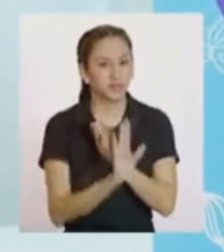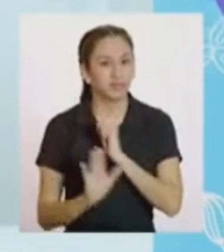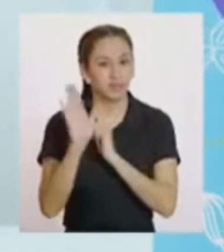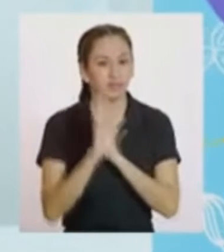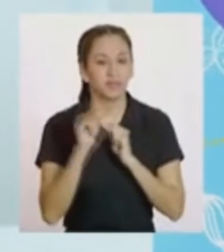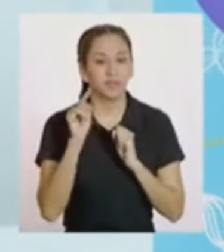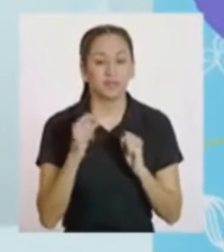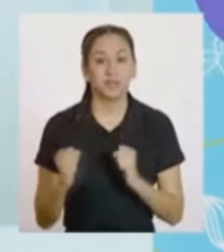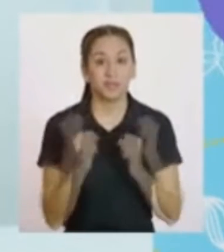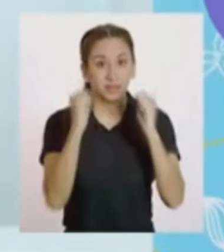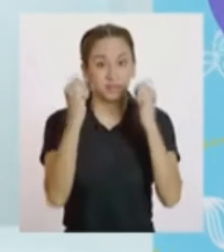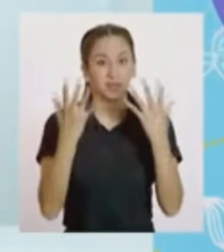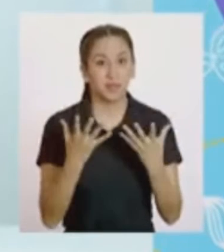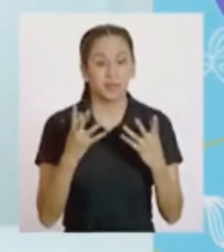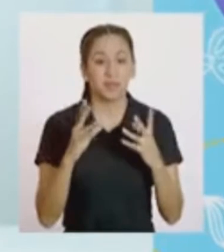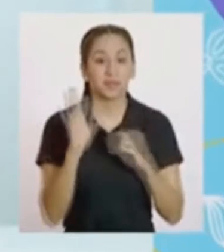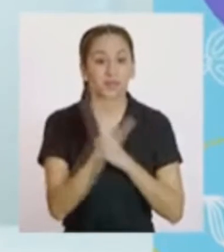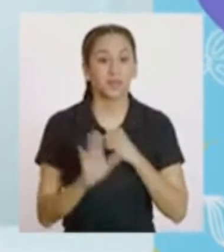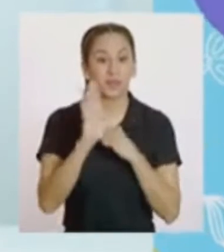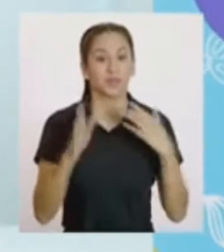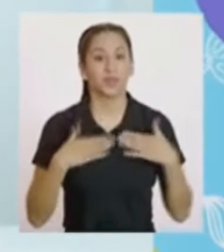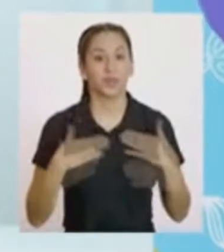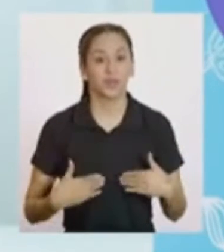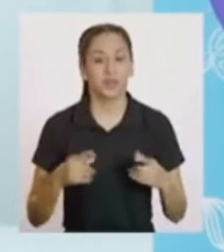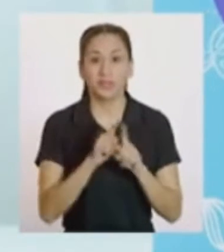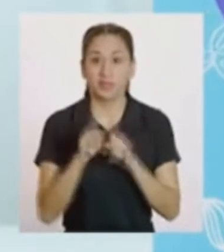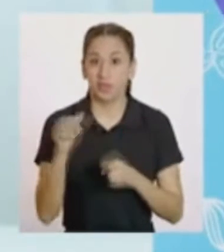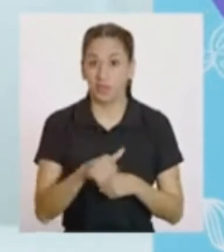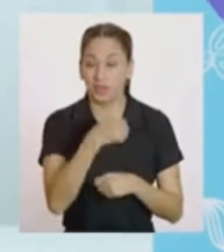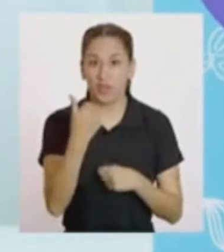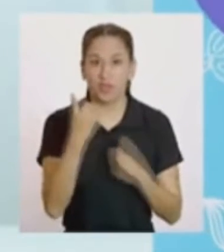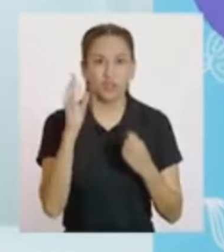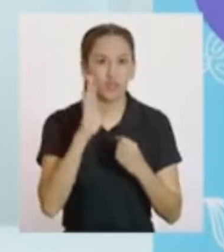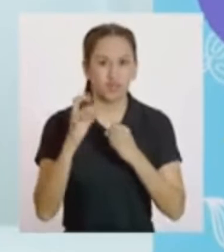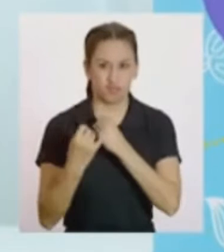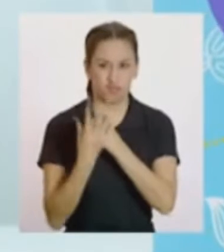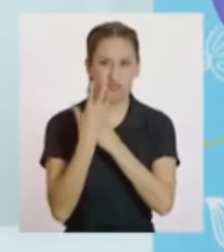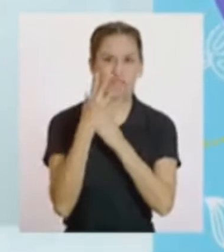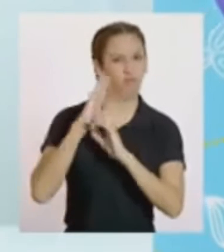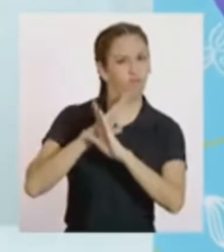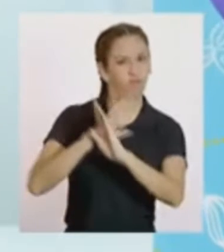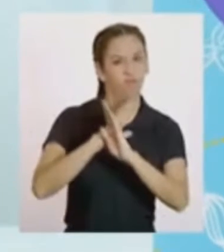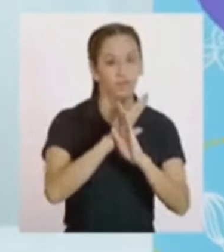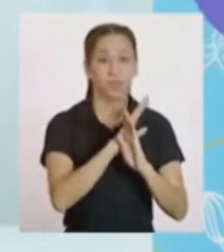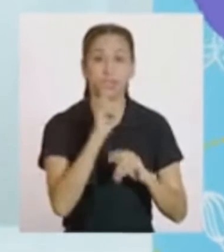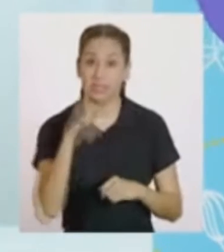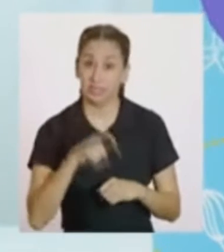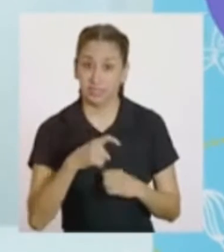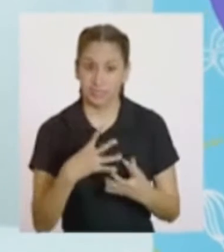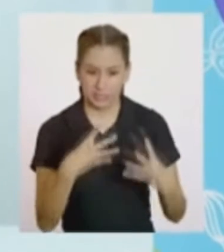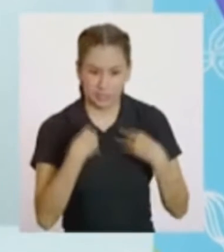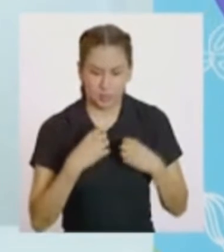sistema inmunológico es la defensa del cuerpo contra los organismos infecciosos y otros agentes invasores. Es